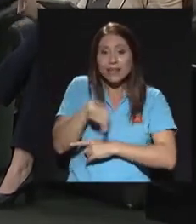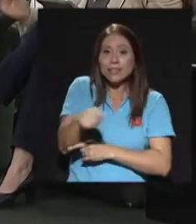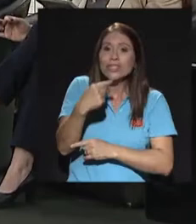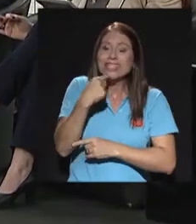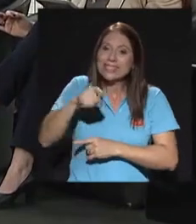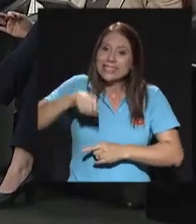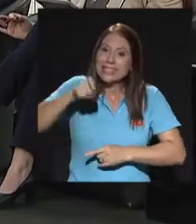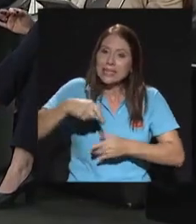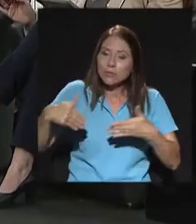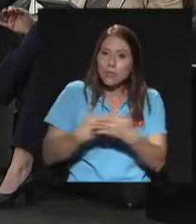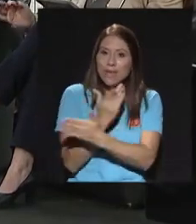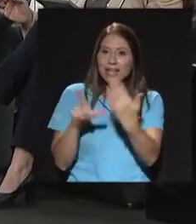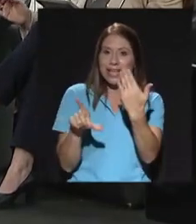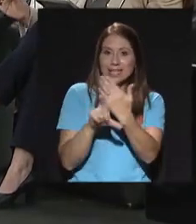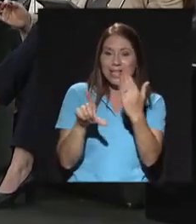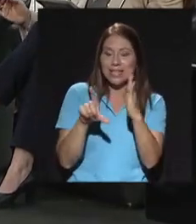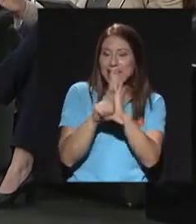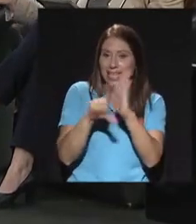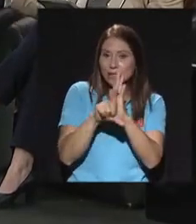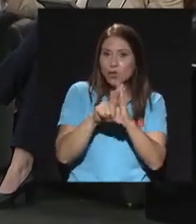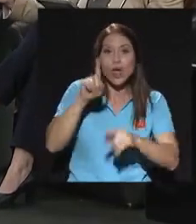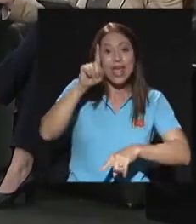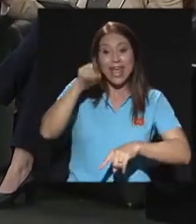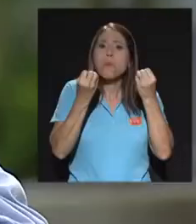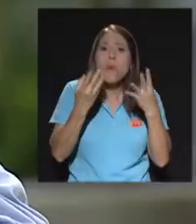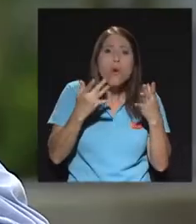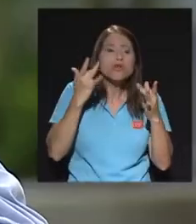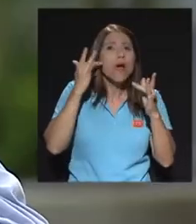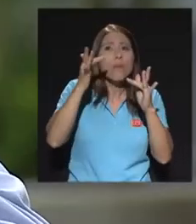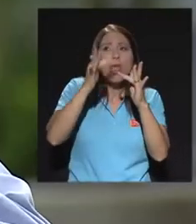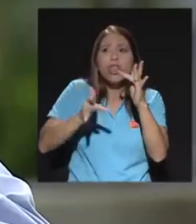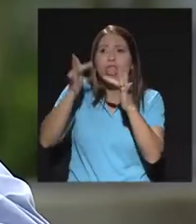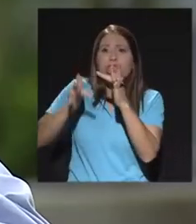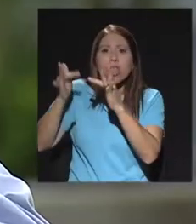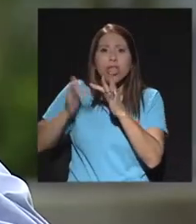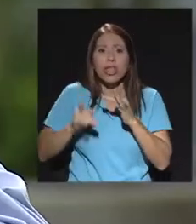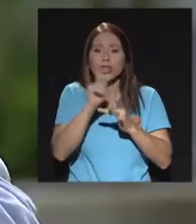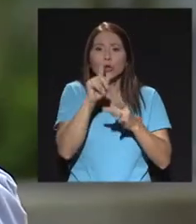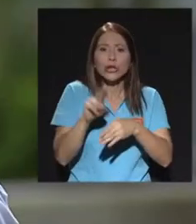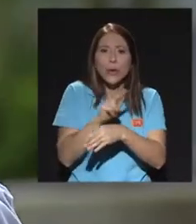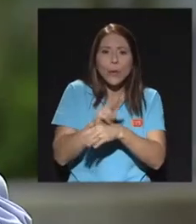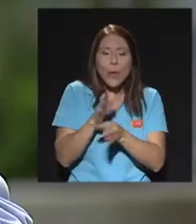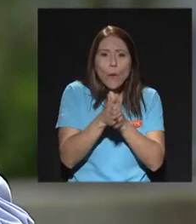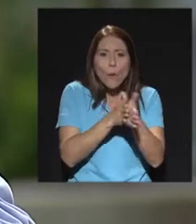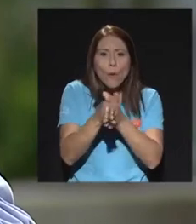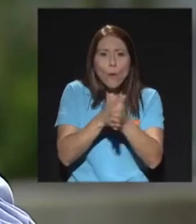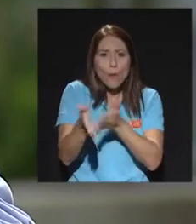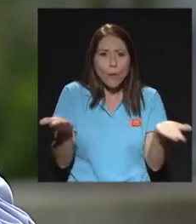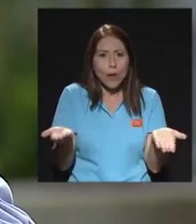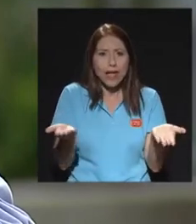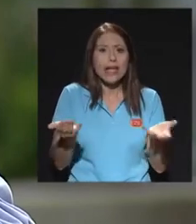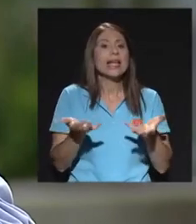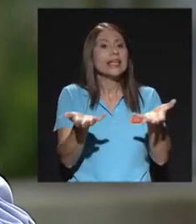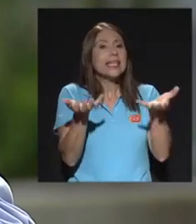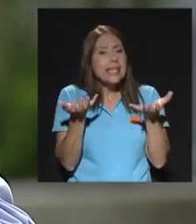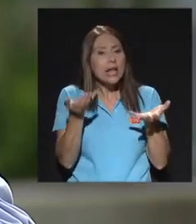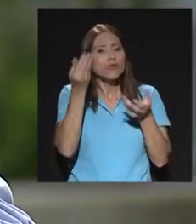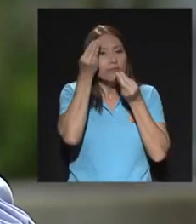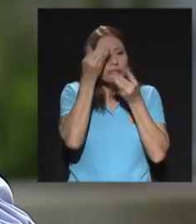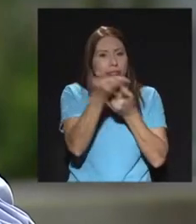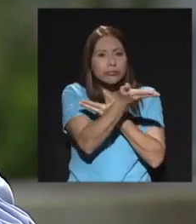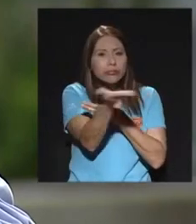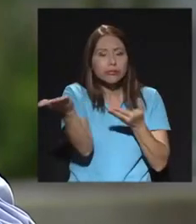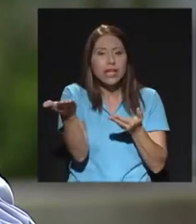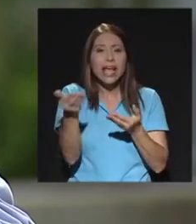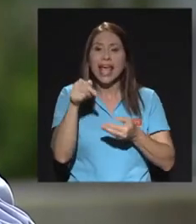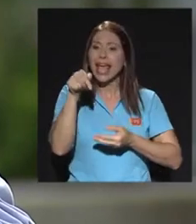nueva legislación y que no se puede utilizar ese argumento de que como no hay ley, vamos a usar la Ley General de Telecomunicaciones para tapar